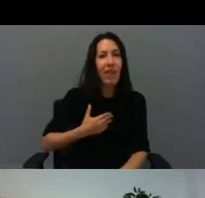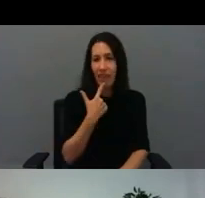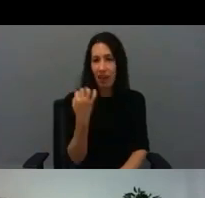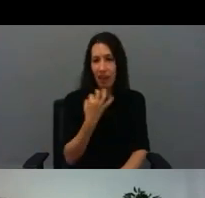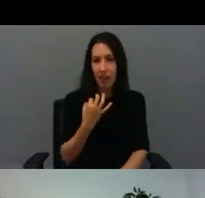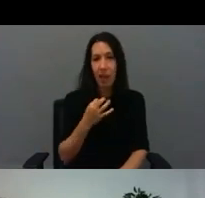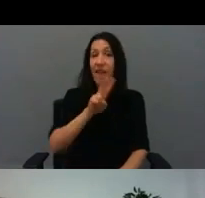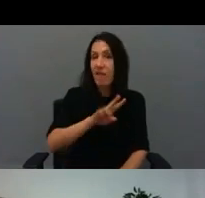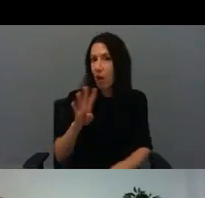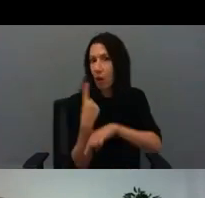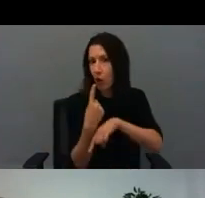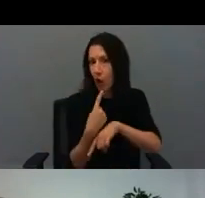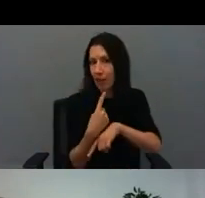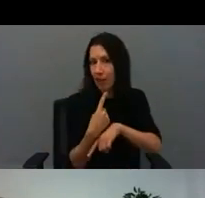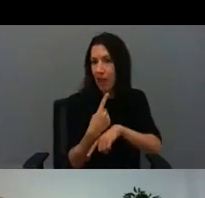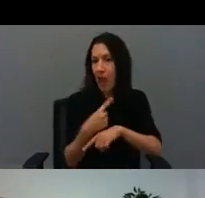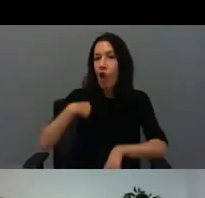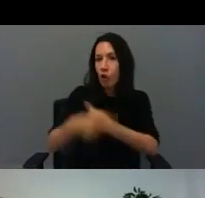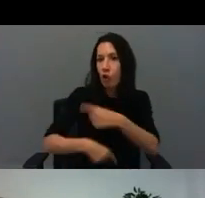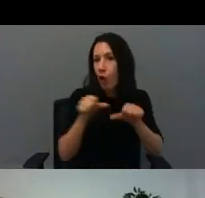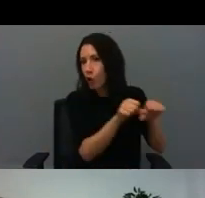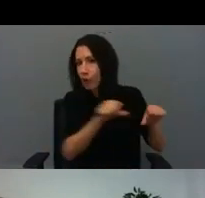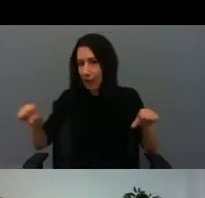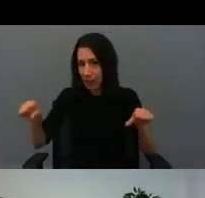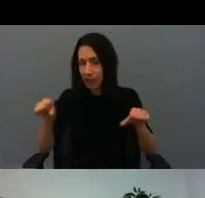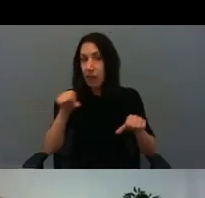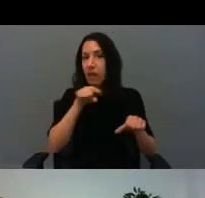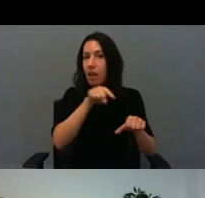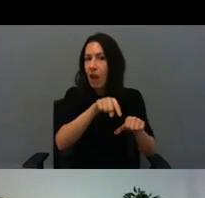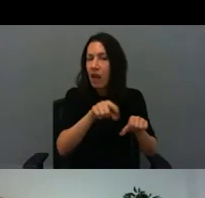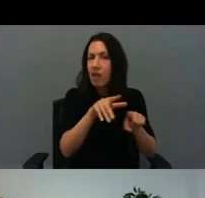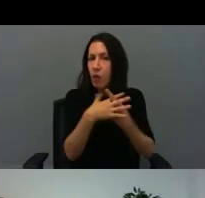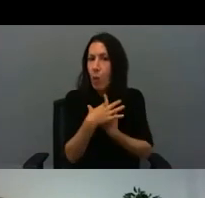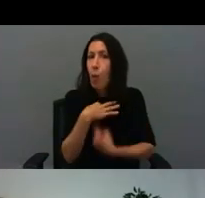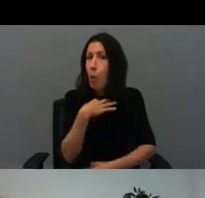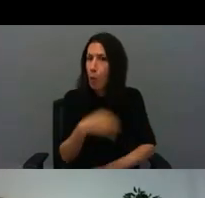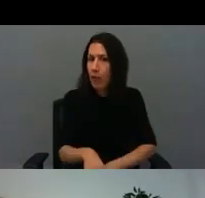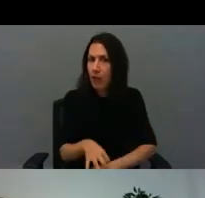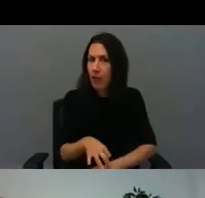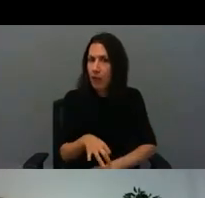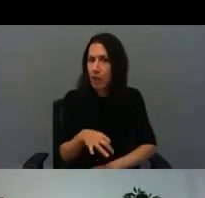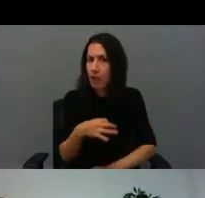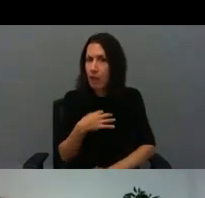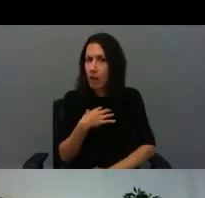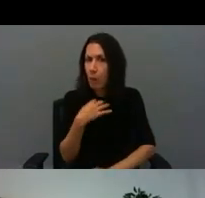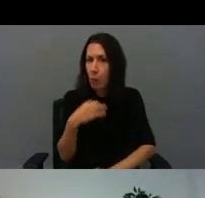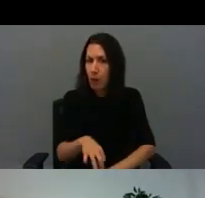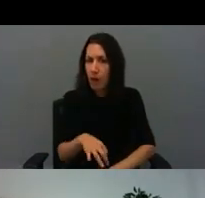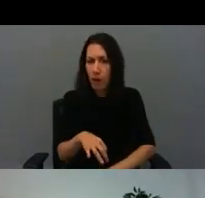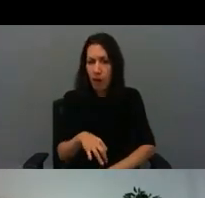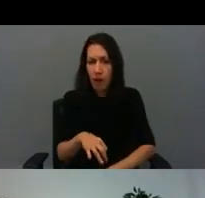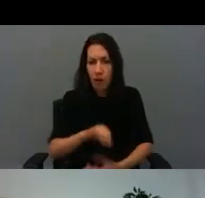las 24 horas del día, los 7 días de la semana, si es posible que estas se lleven a